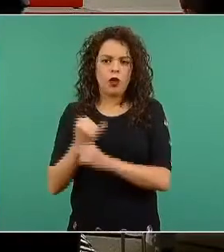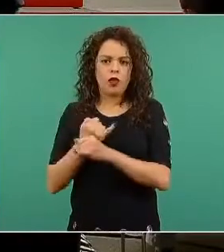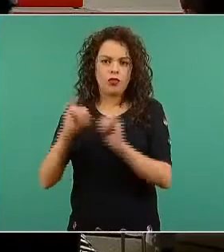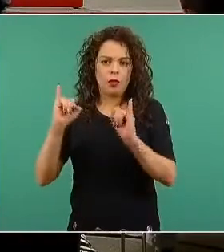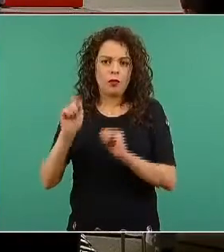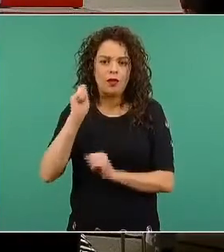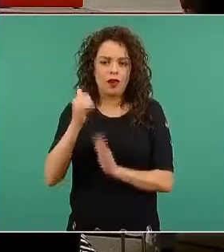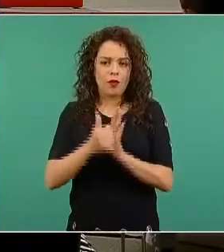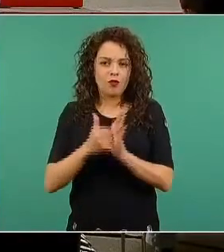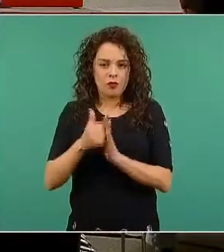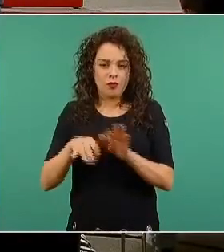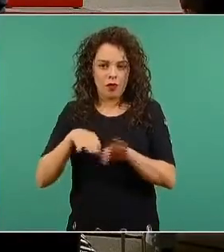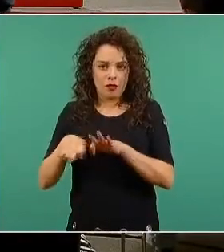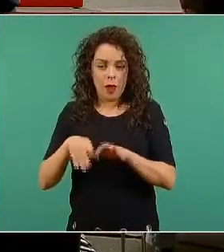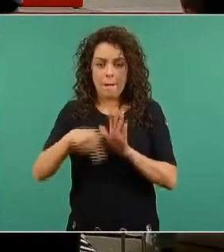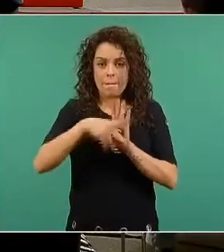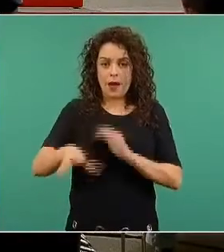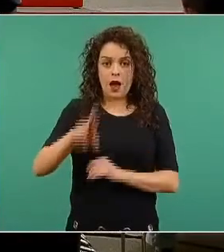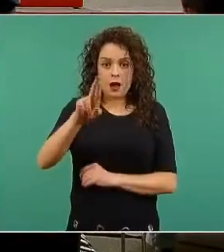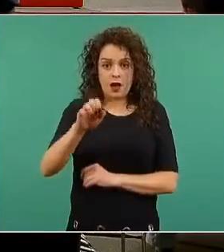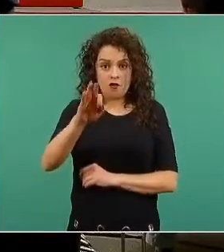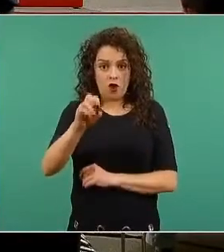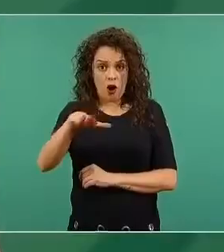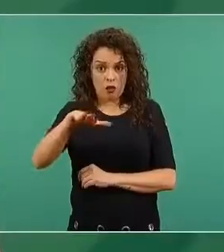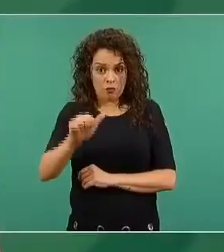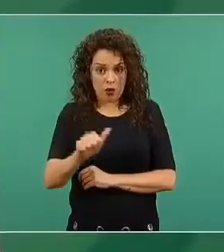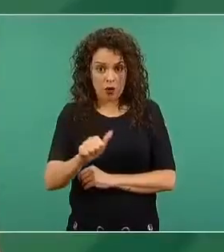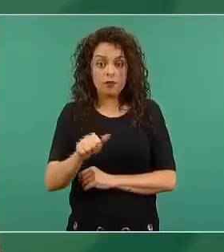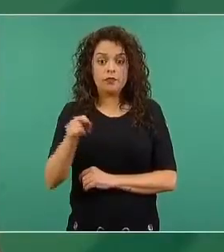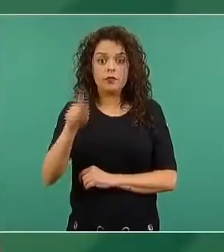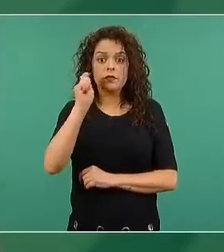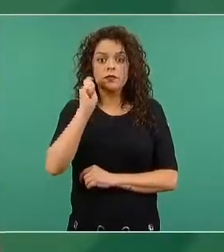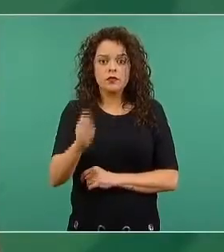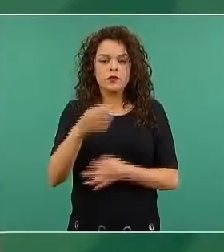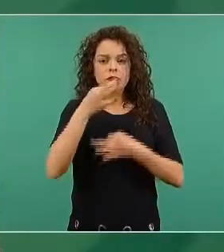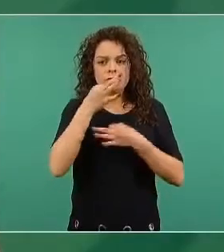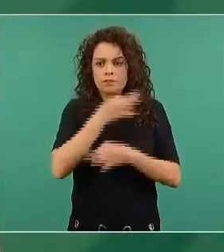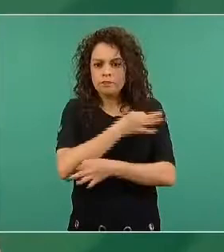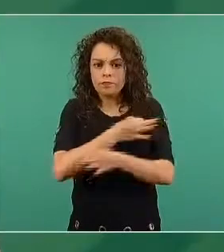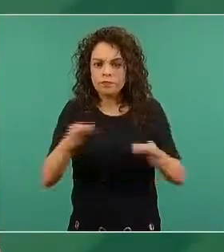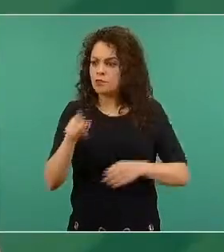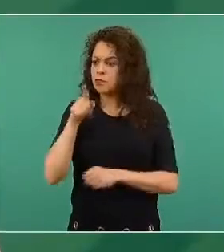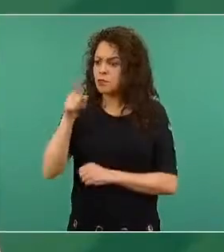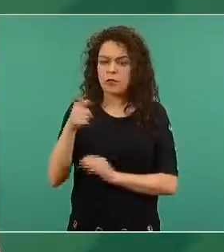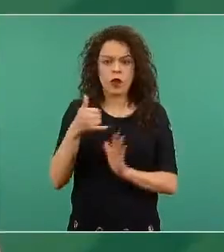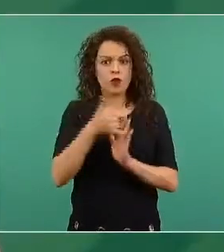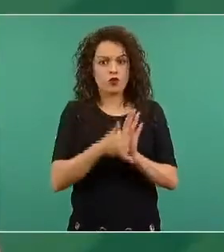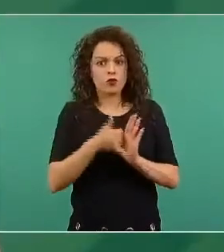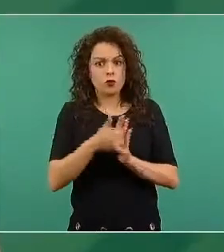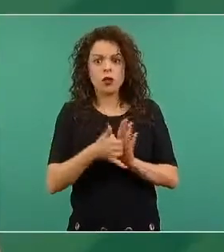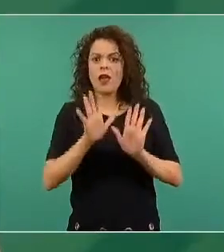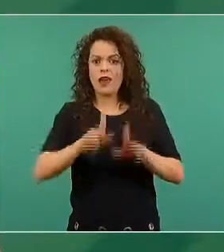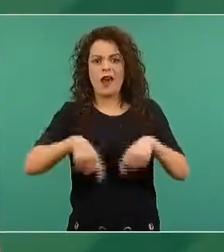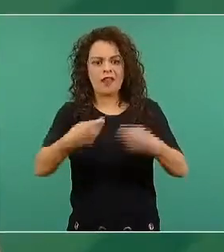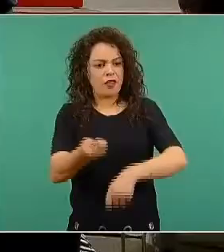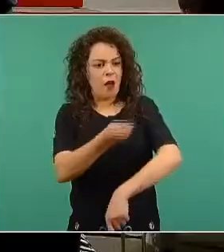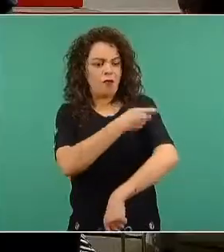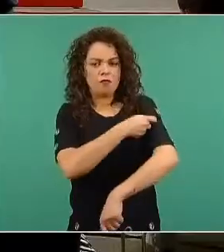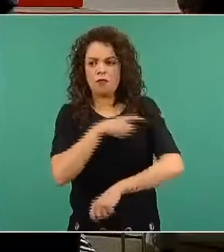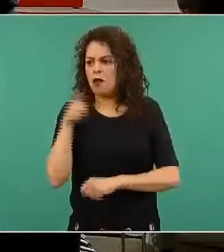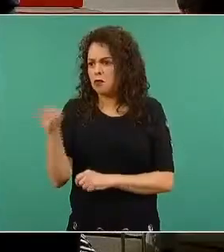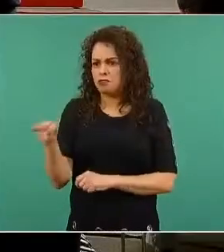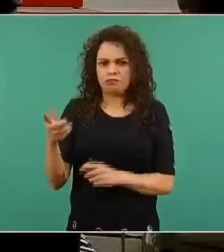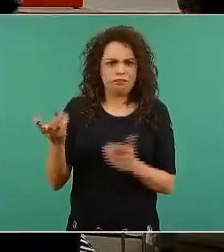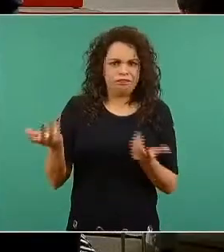abierto, el periódico Reforma, le publicó una nota de que porque era youtuber le habían aplicado la vacuna cuando la compañera